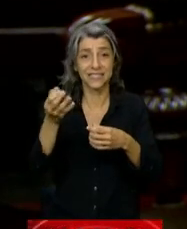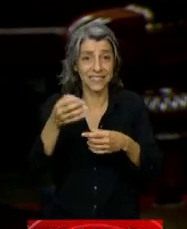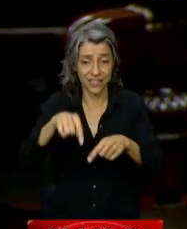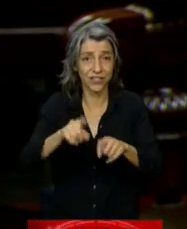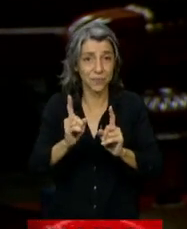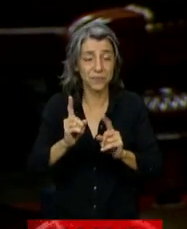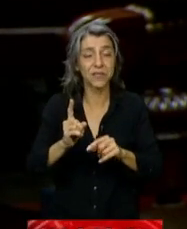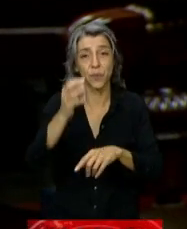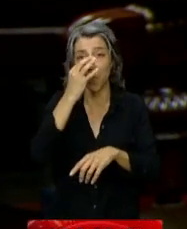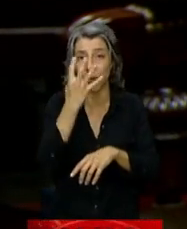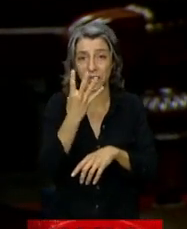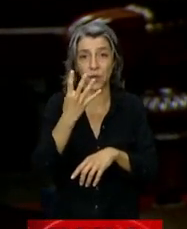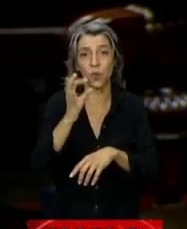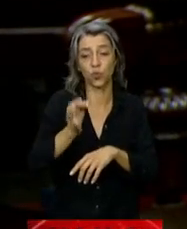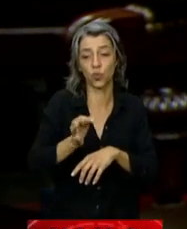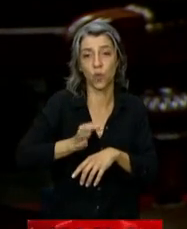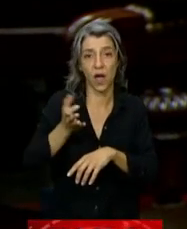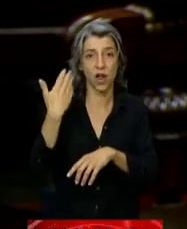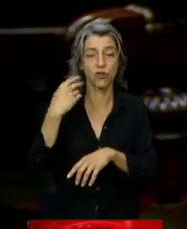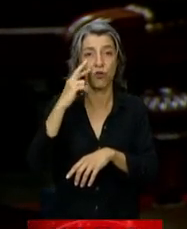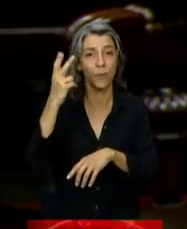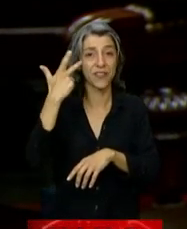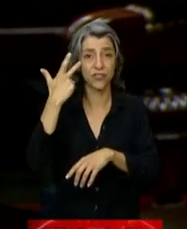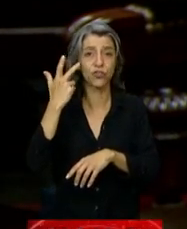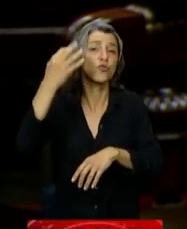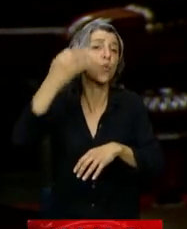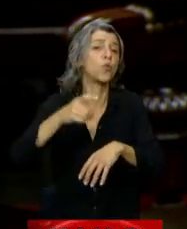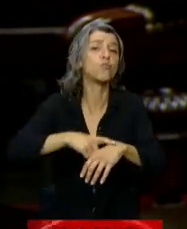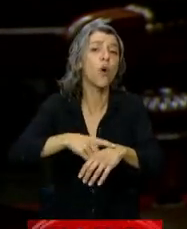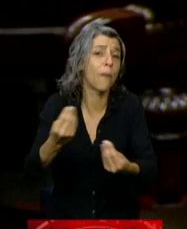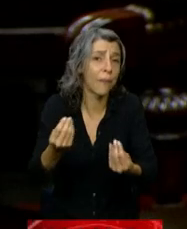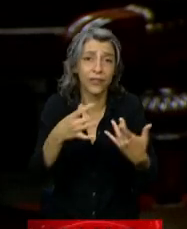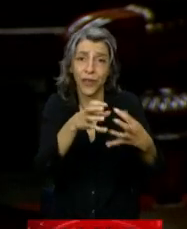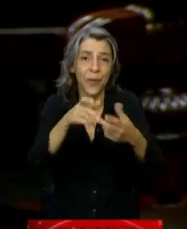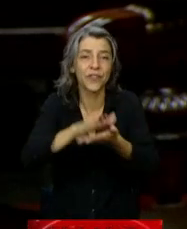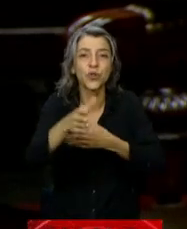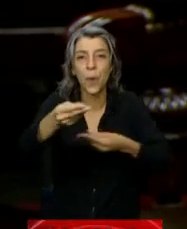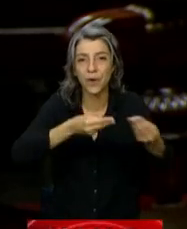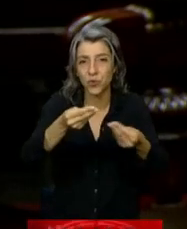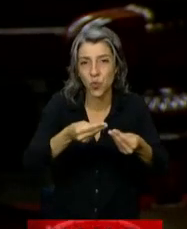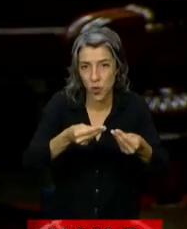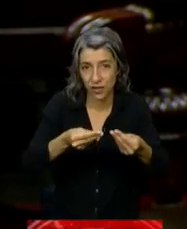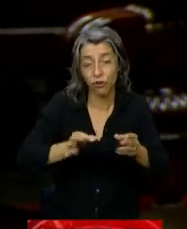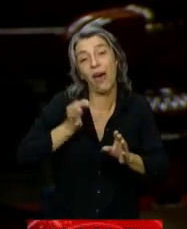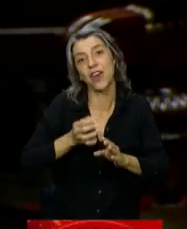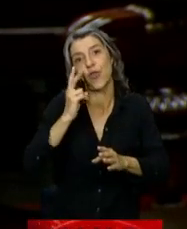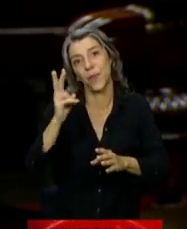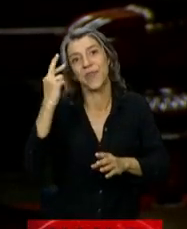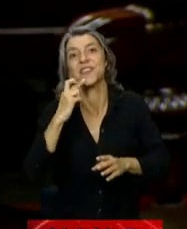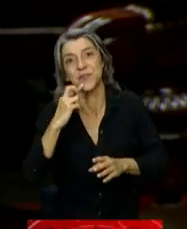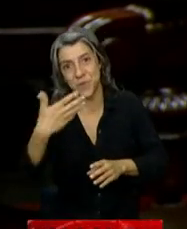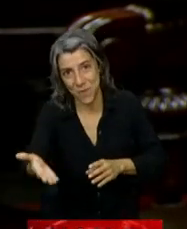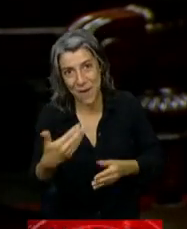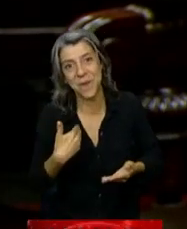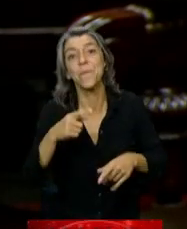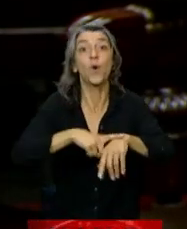de octubre del 2018, cuando se trataba el presupuesto del 2019. En esa sesión se trató este proyecto.